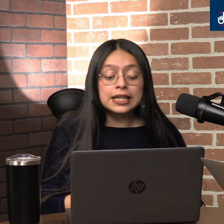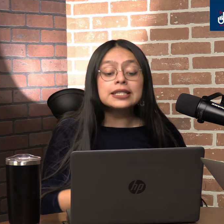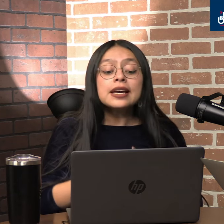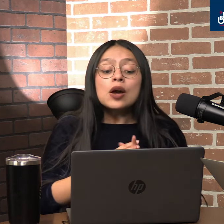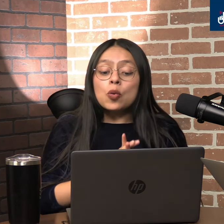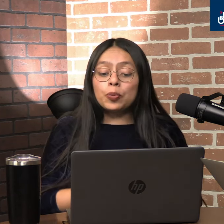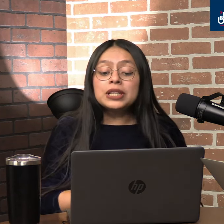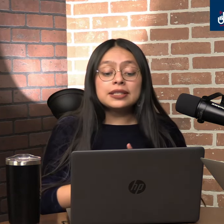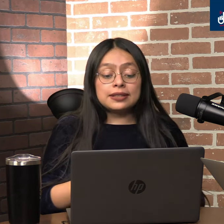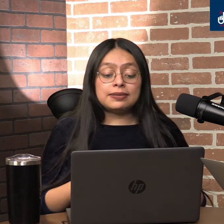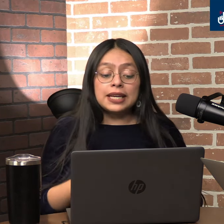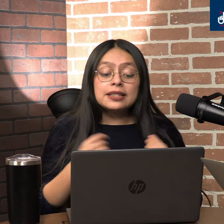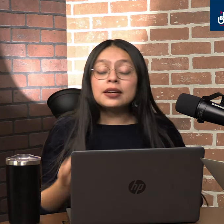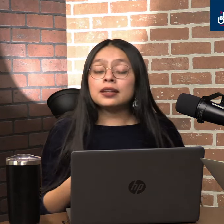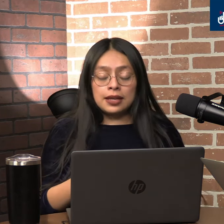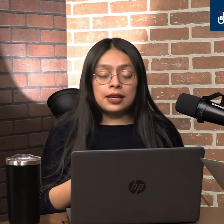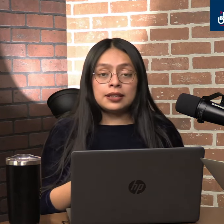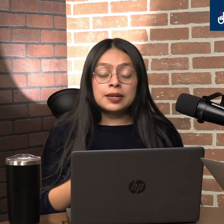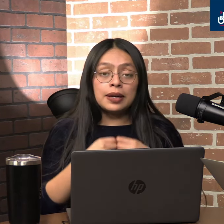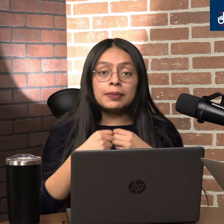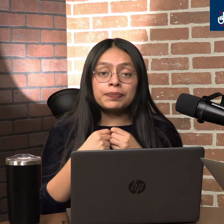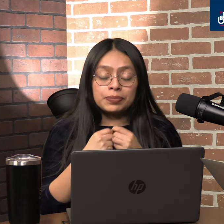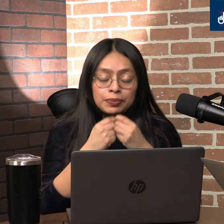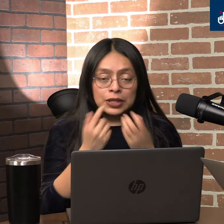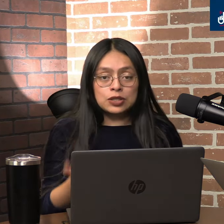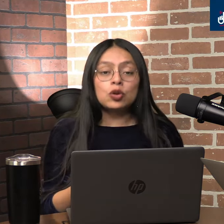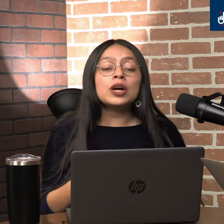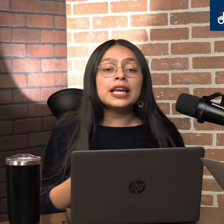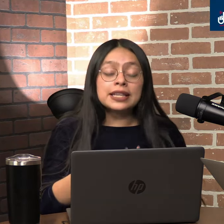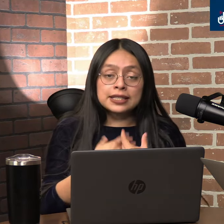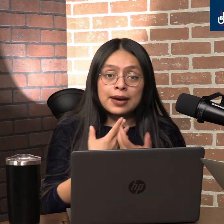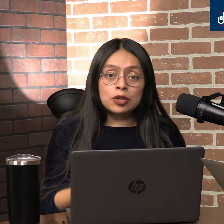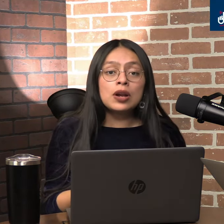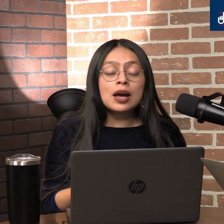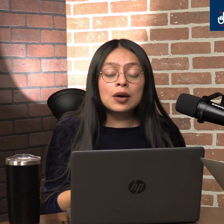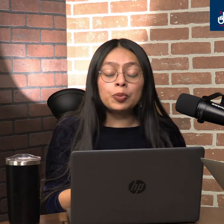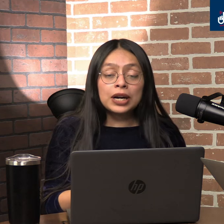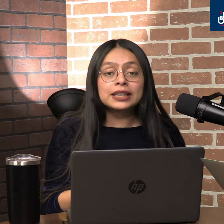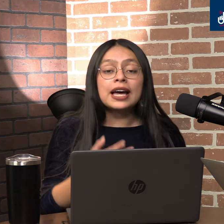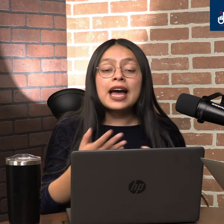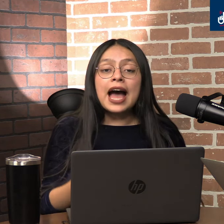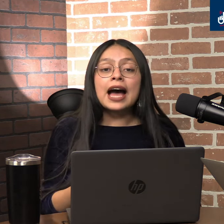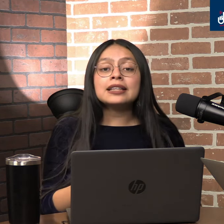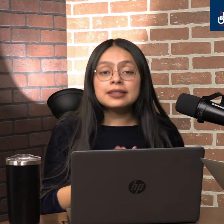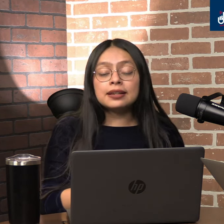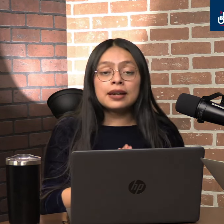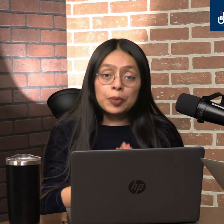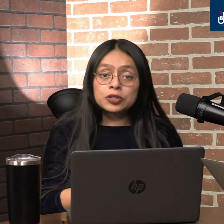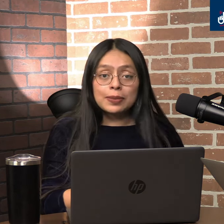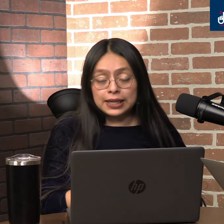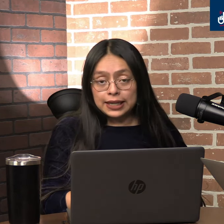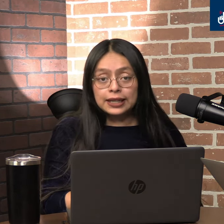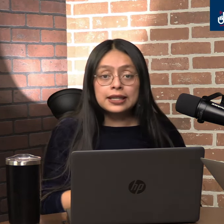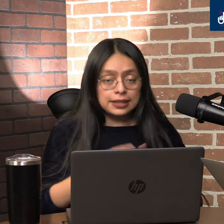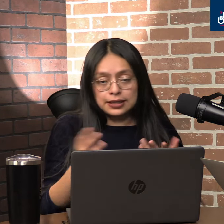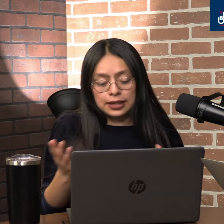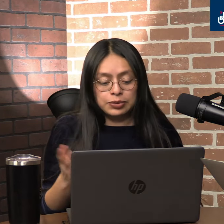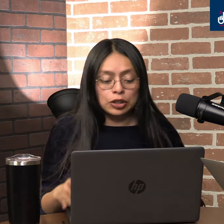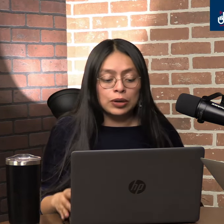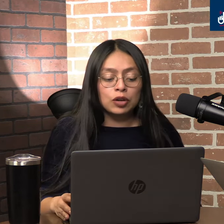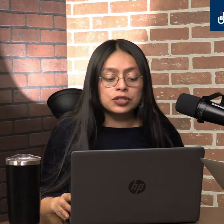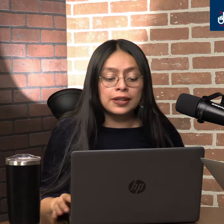periodistas pues ya se eh se mencionó ella abrió la puerta a ser la próxima dirigente